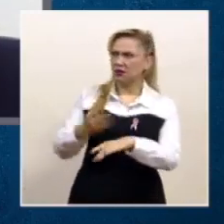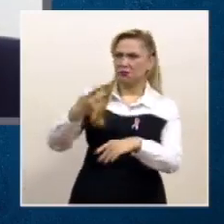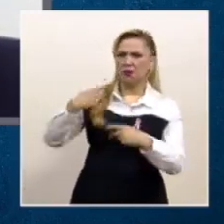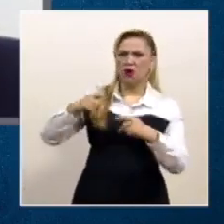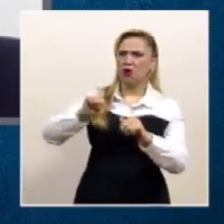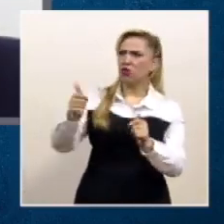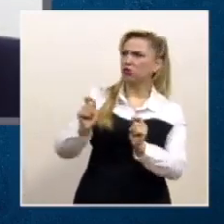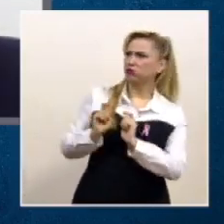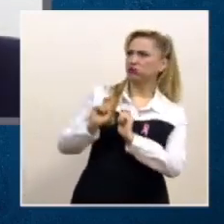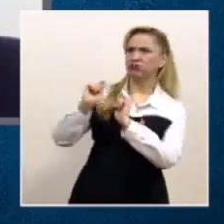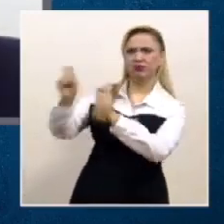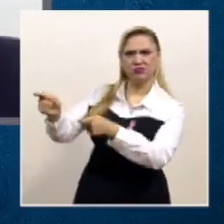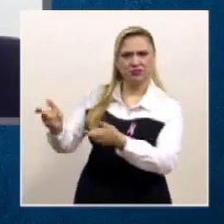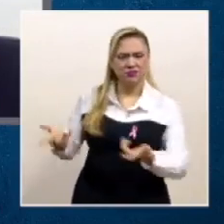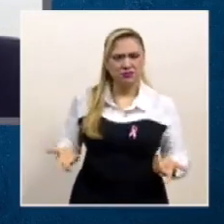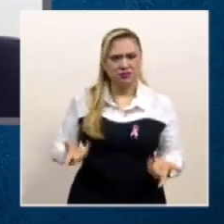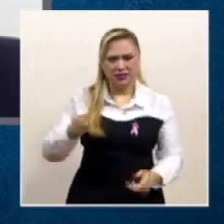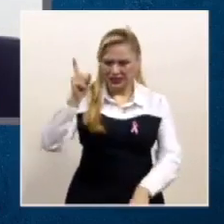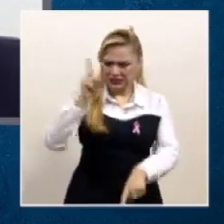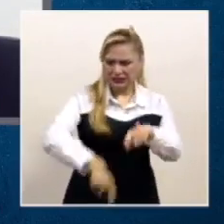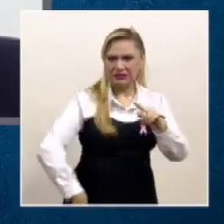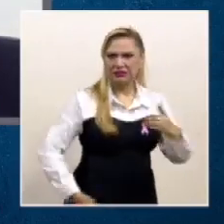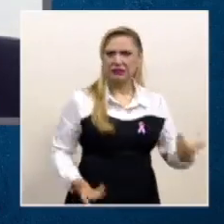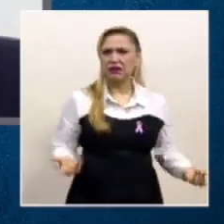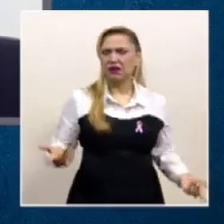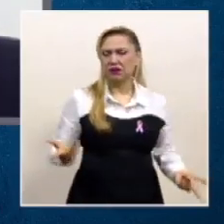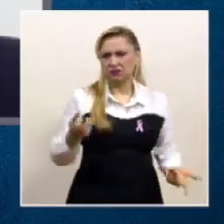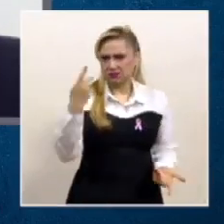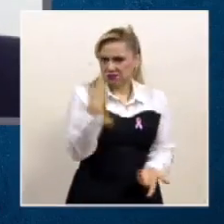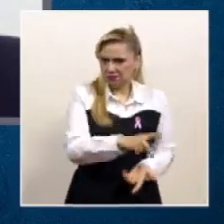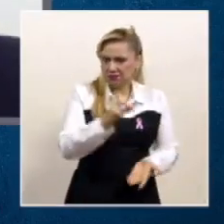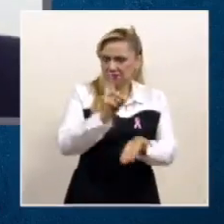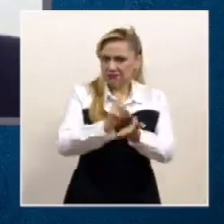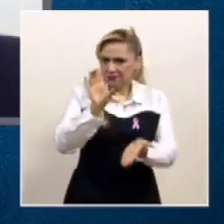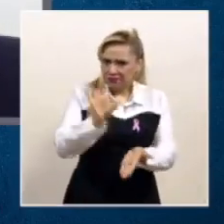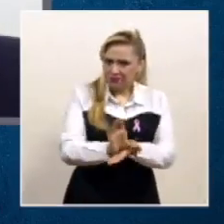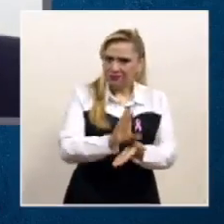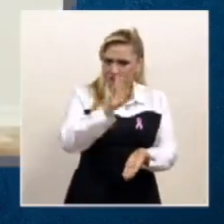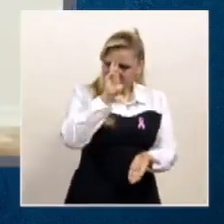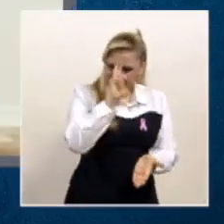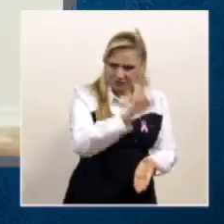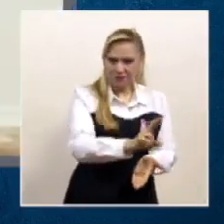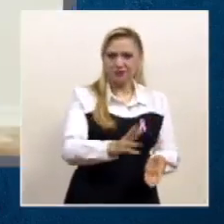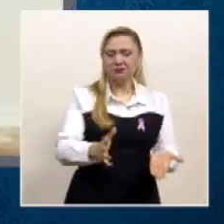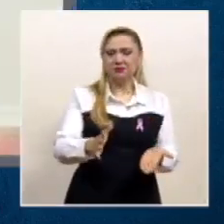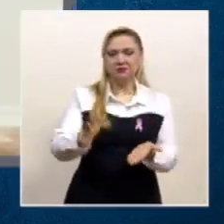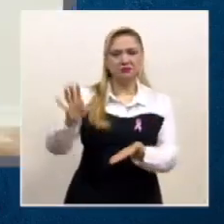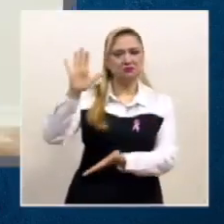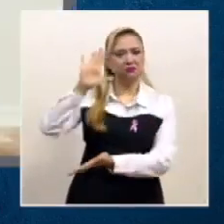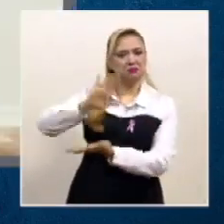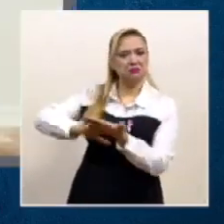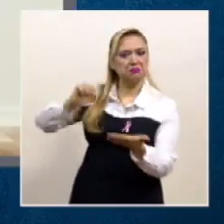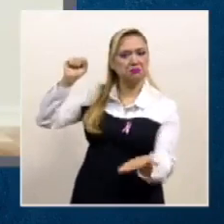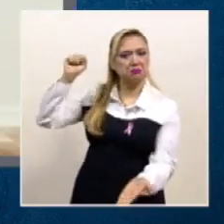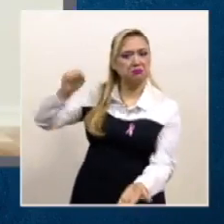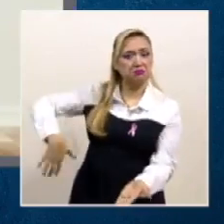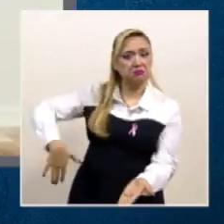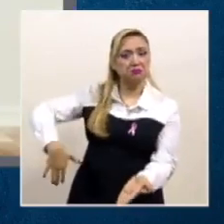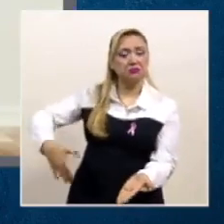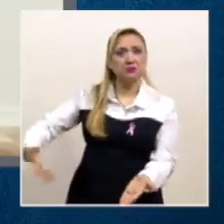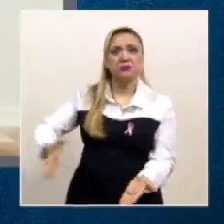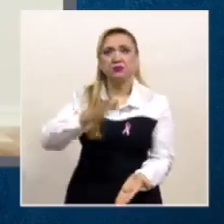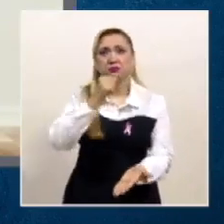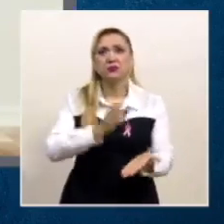las personas con discapacidad, la verdad es que las elimina del mundo jurídico y del mundo